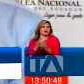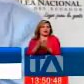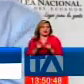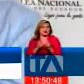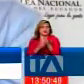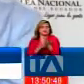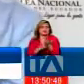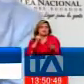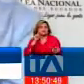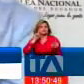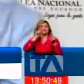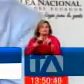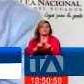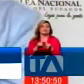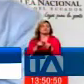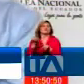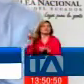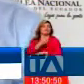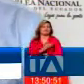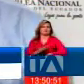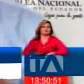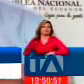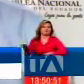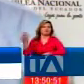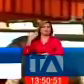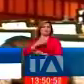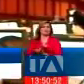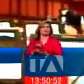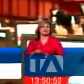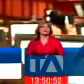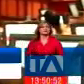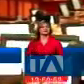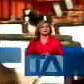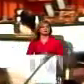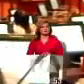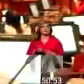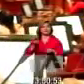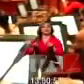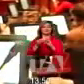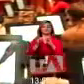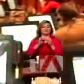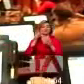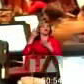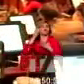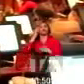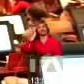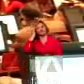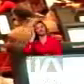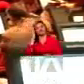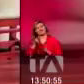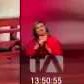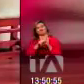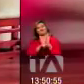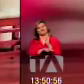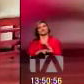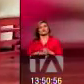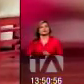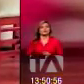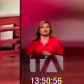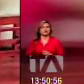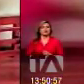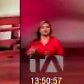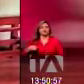fue el acuerdo al que llegaron con César Litardo la semana pasada. Algunos bloques tienen preocupaciones sobre esta normativa. Nuestro